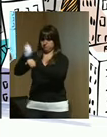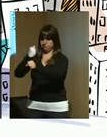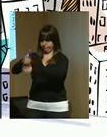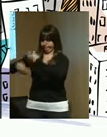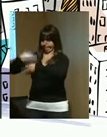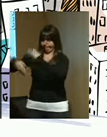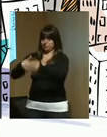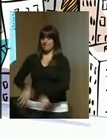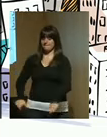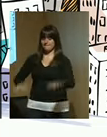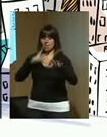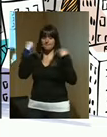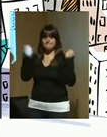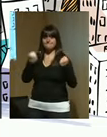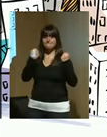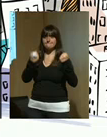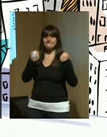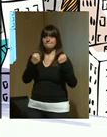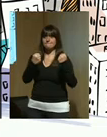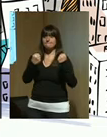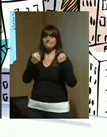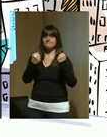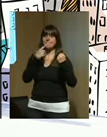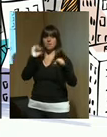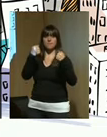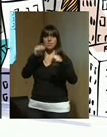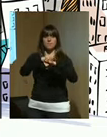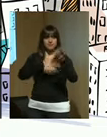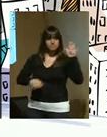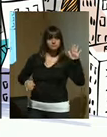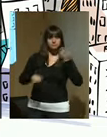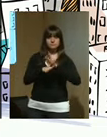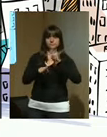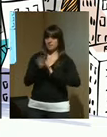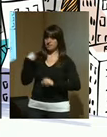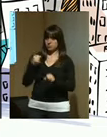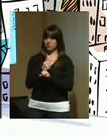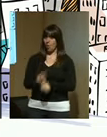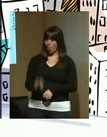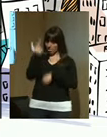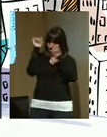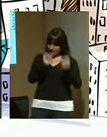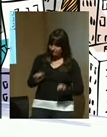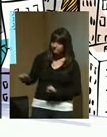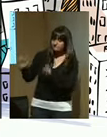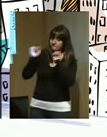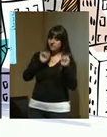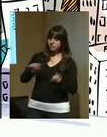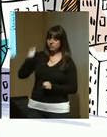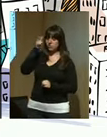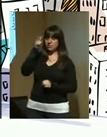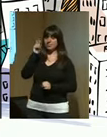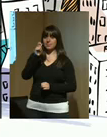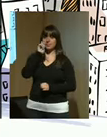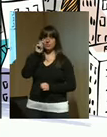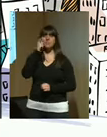el poder que tiene, que lleva adelante un defensor del pueblo, que a su vez fue creador de la ley de turismo de la ciudad, y